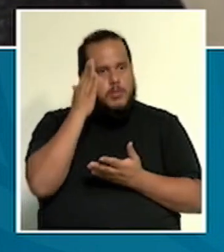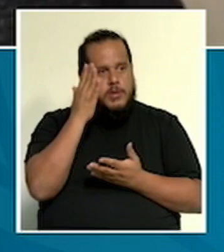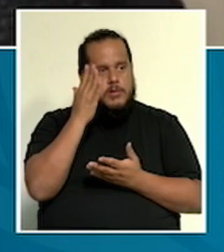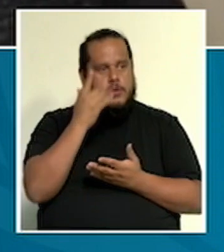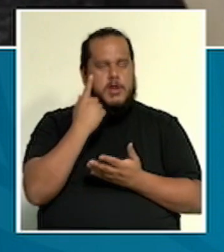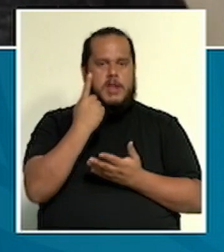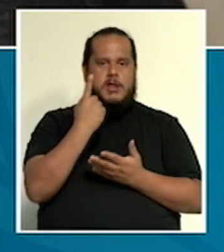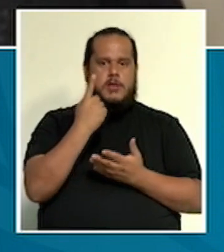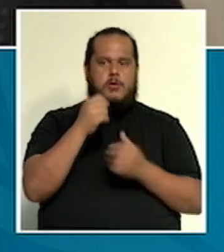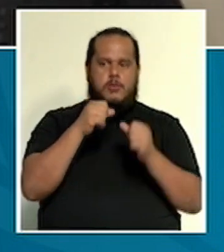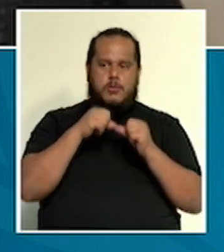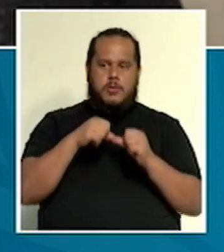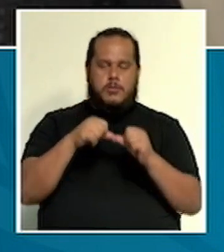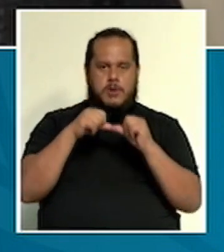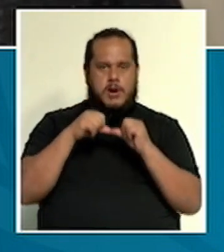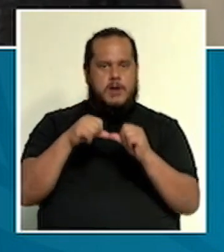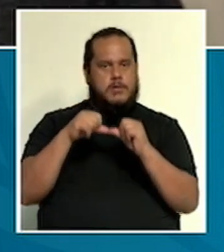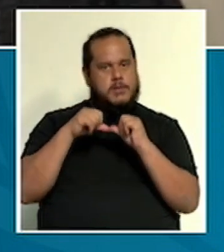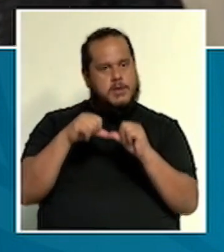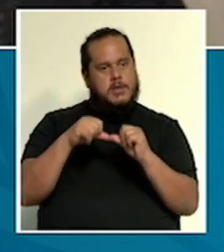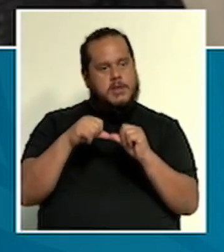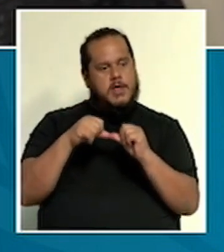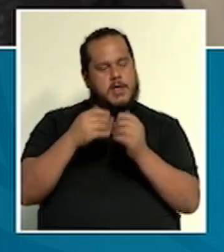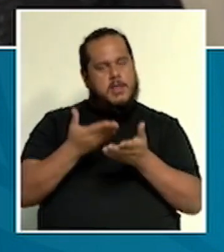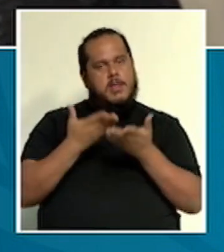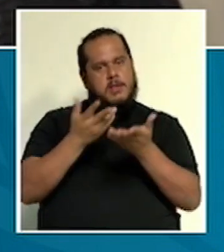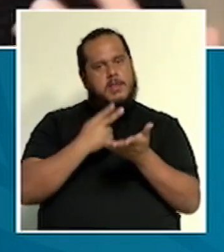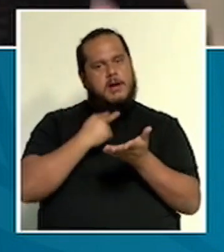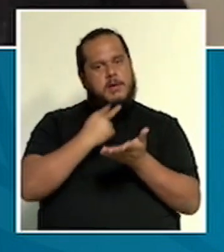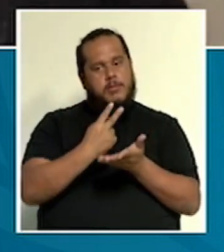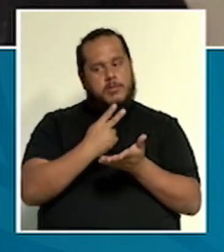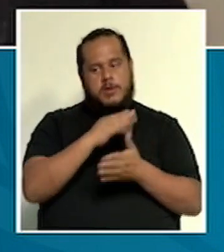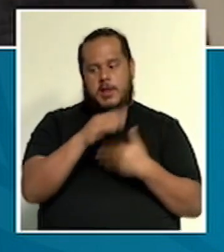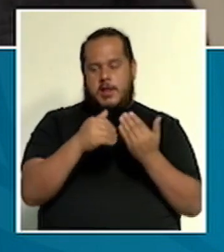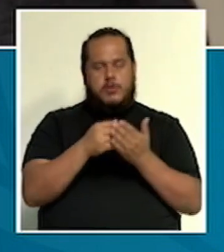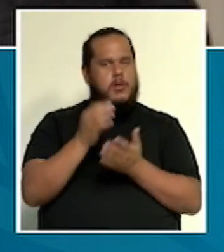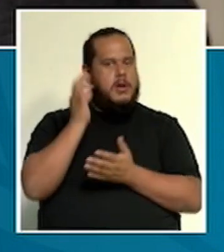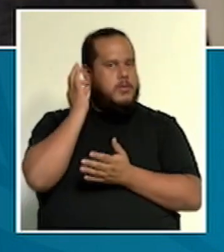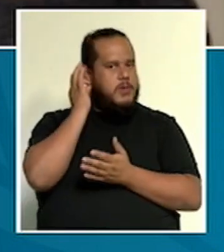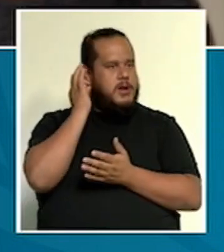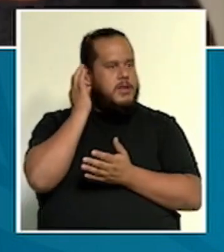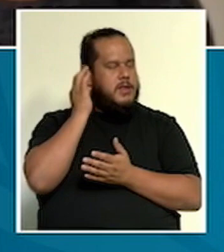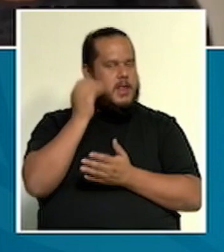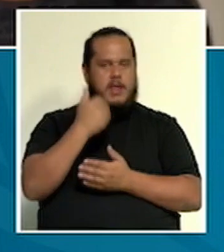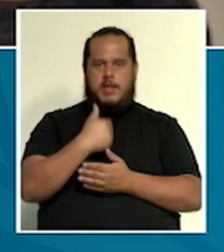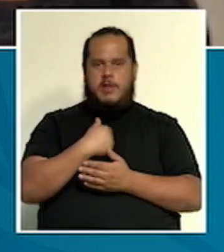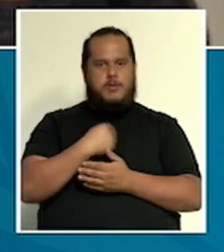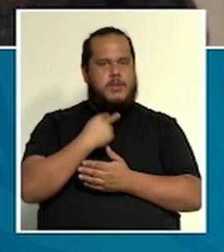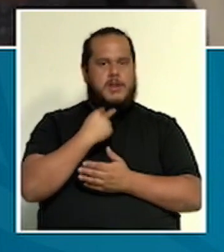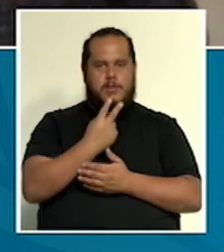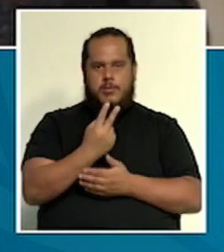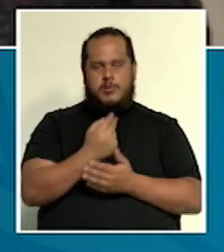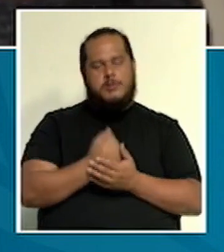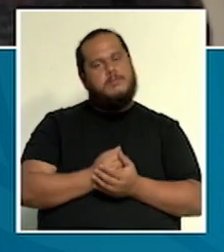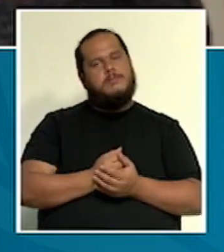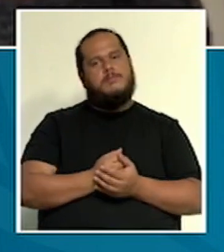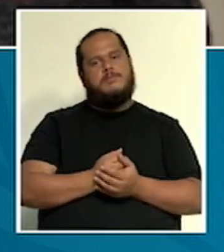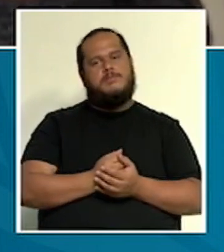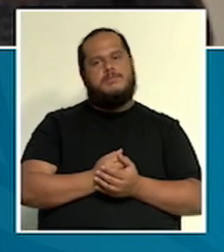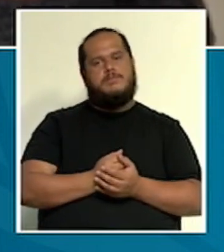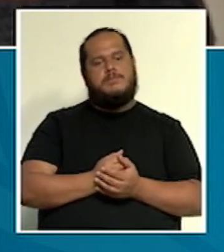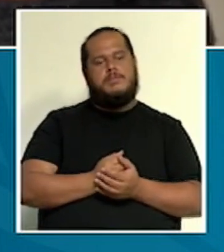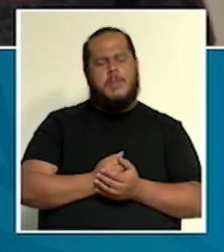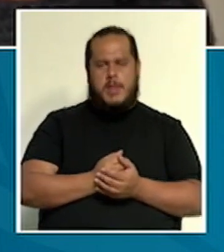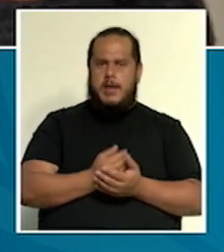una constante, que es darle voz a todas las mujeres que no tienen voz.